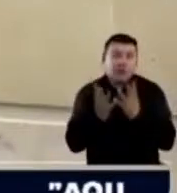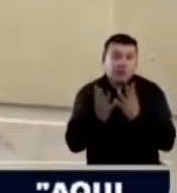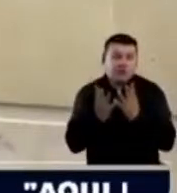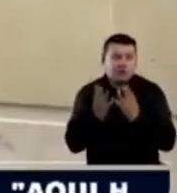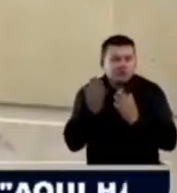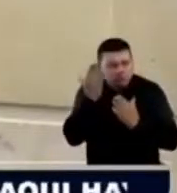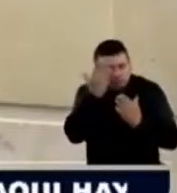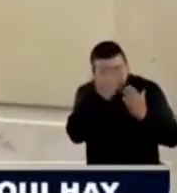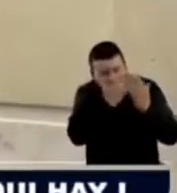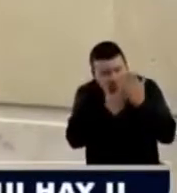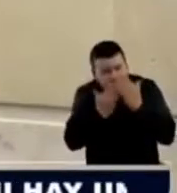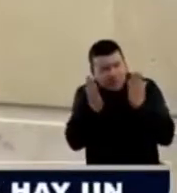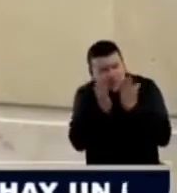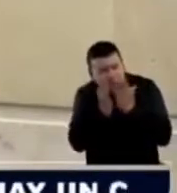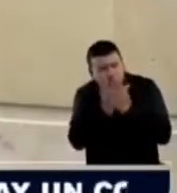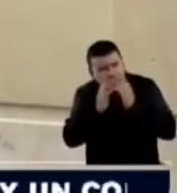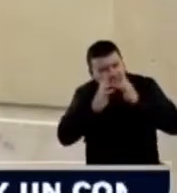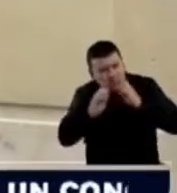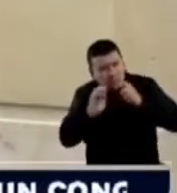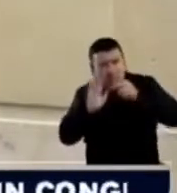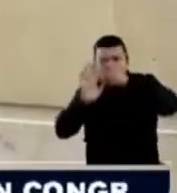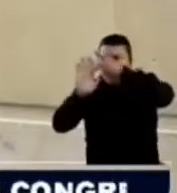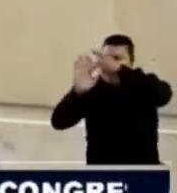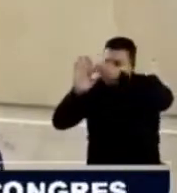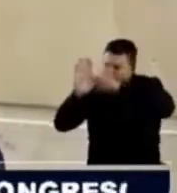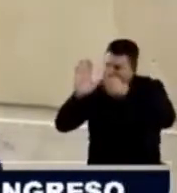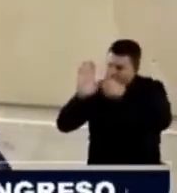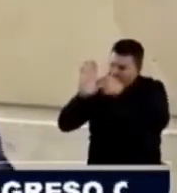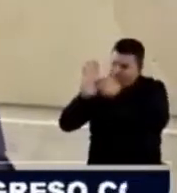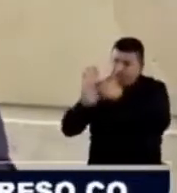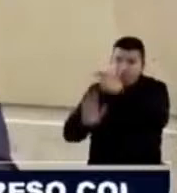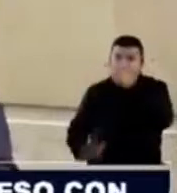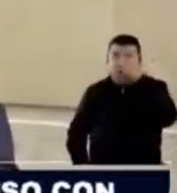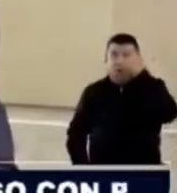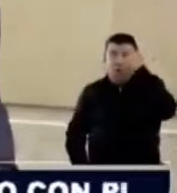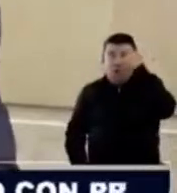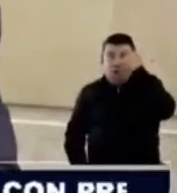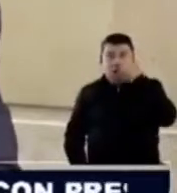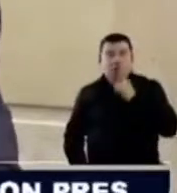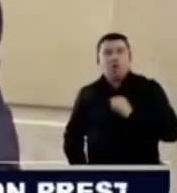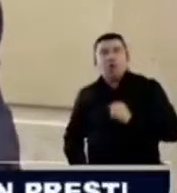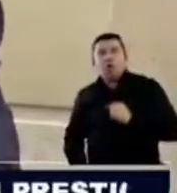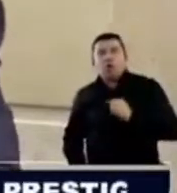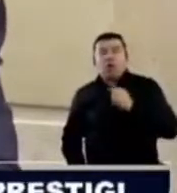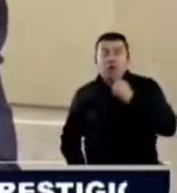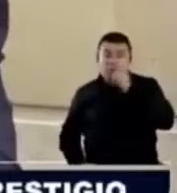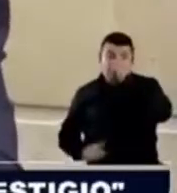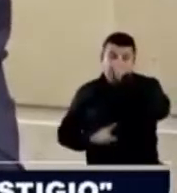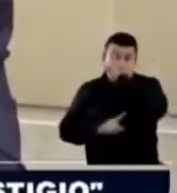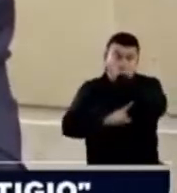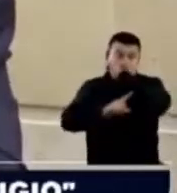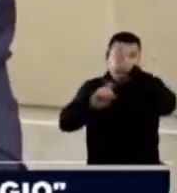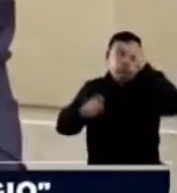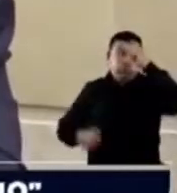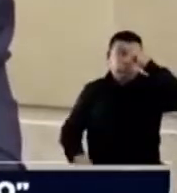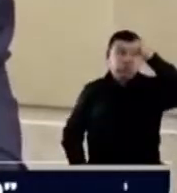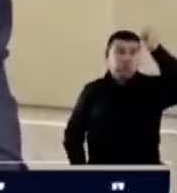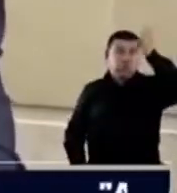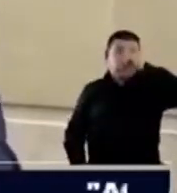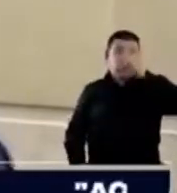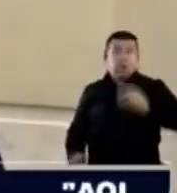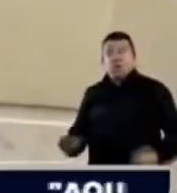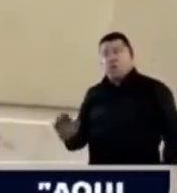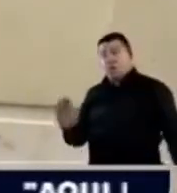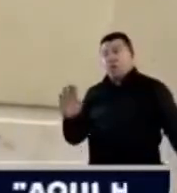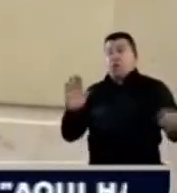la elección de Congreso del año 2022, en donde el senador Name volvió a ser